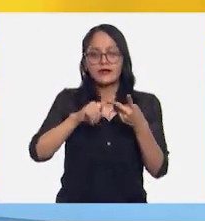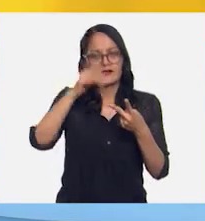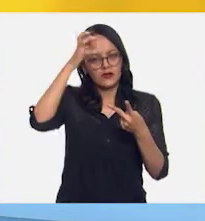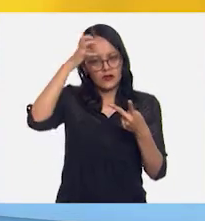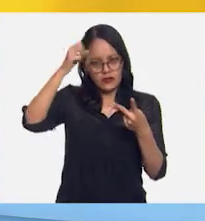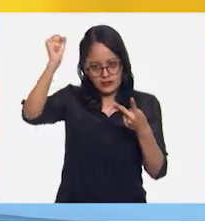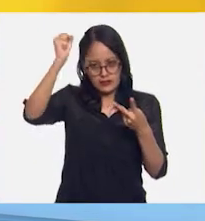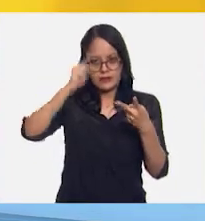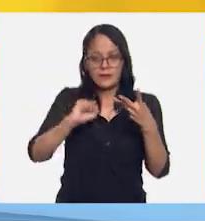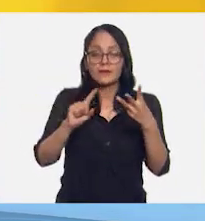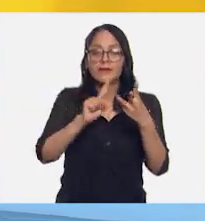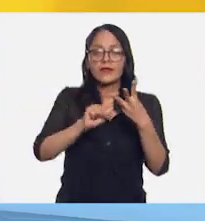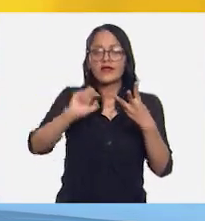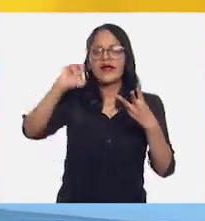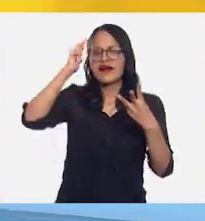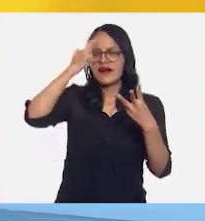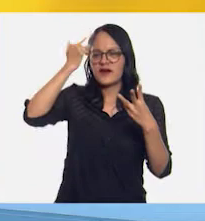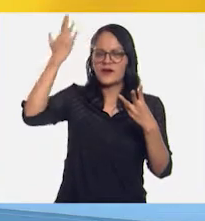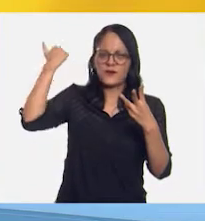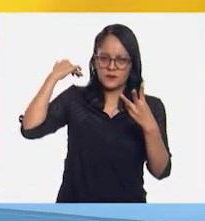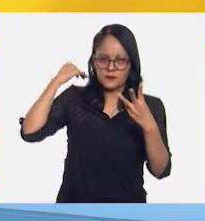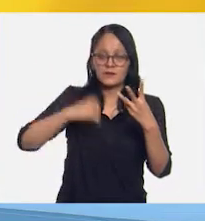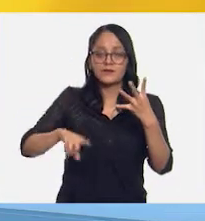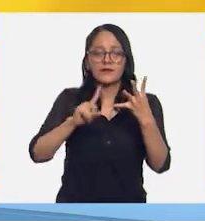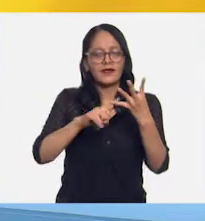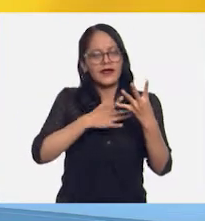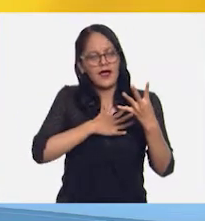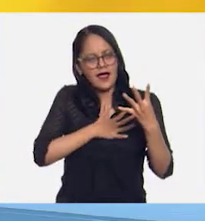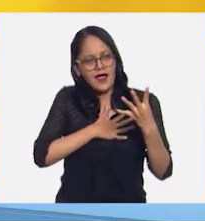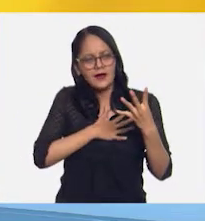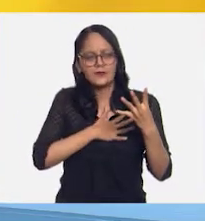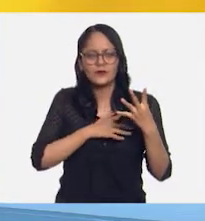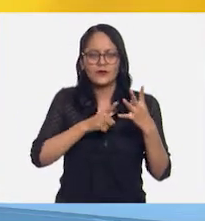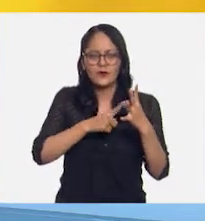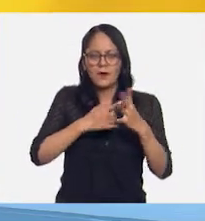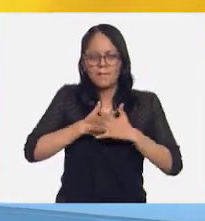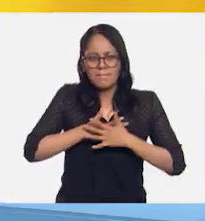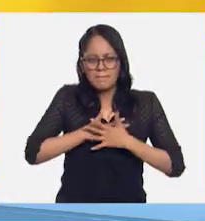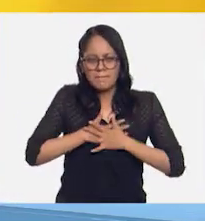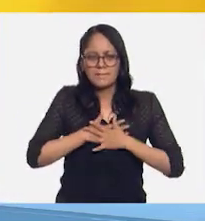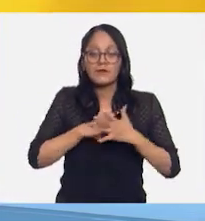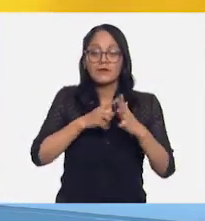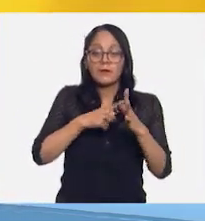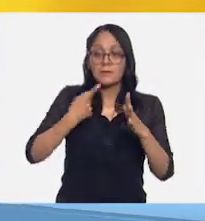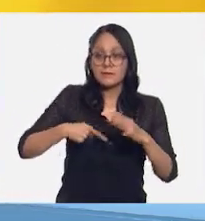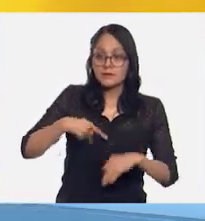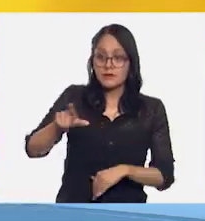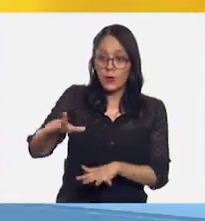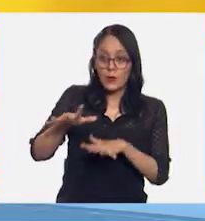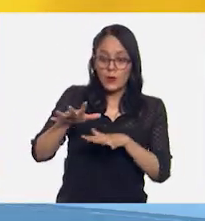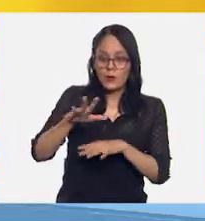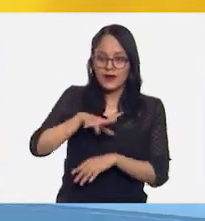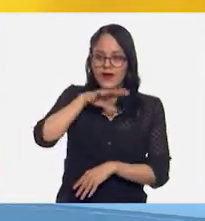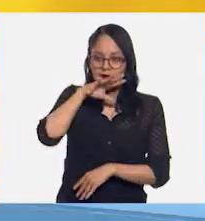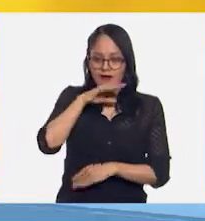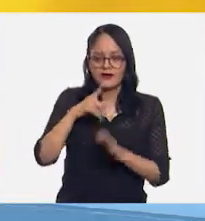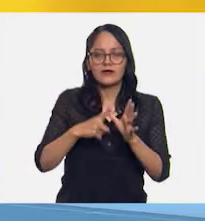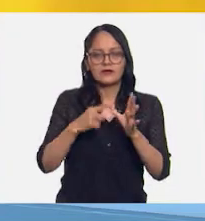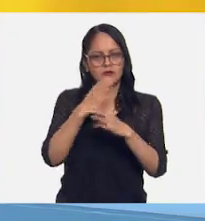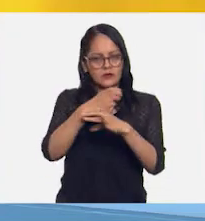concepto, un recuerdo, un amor, una pasión, una persona que admiren, un objeto,